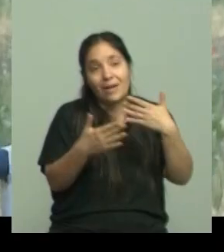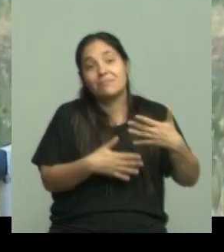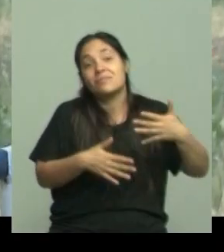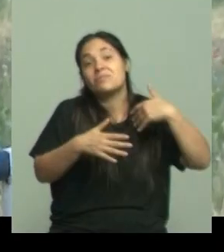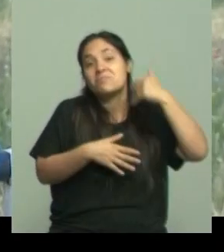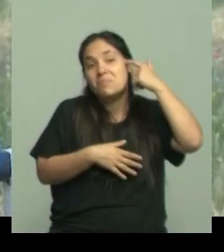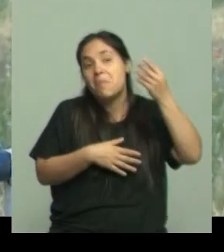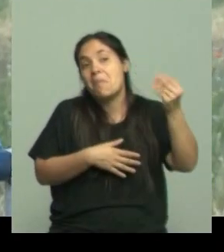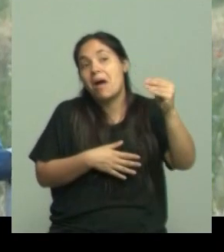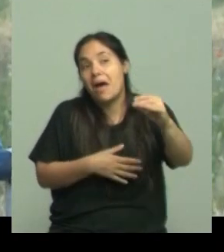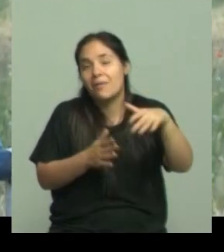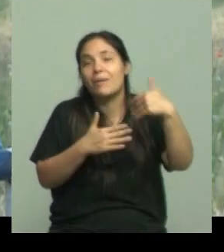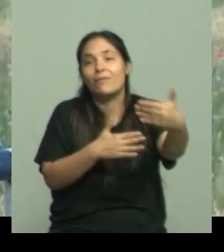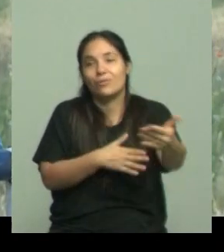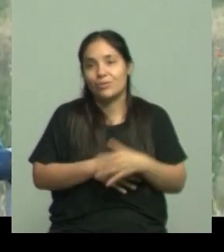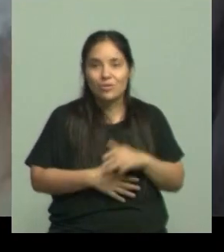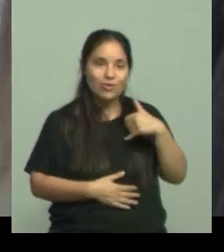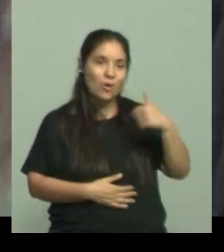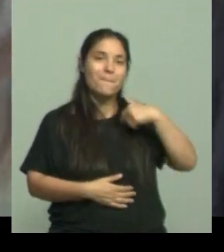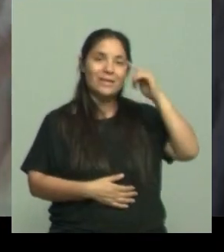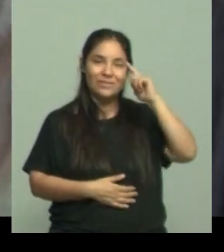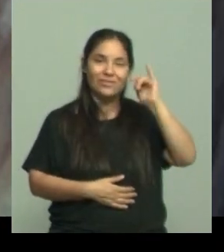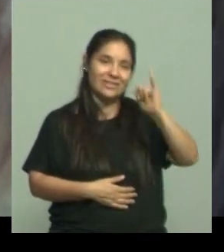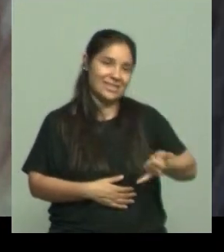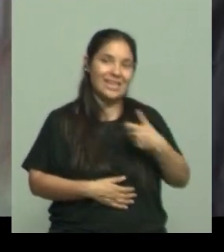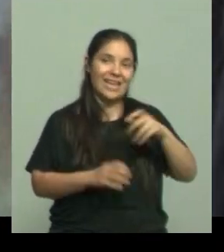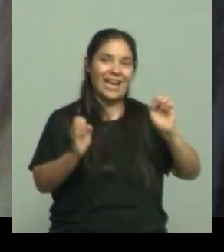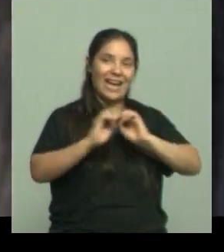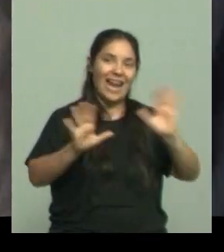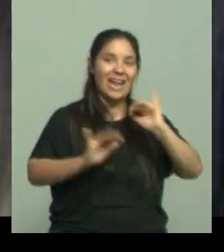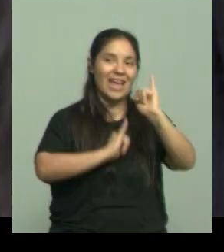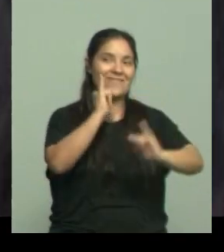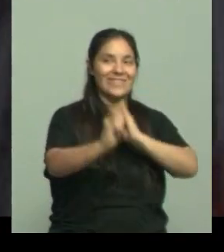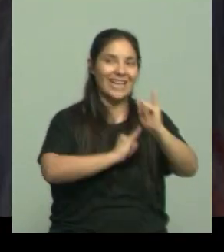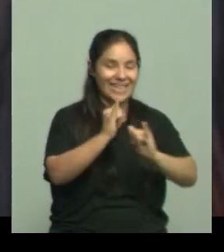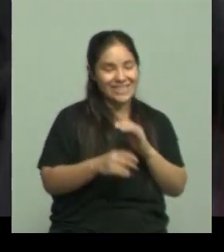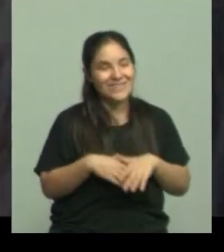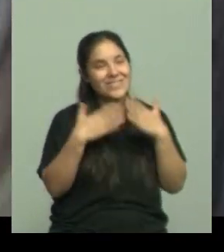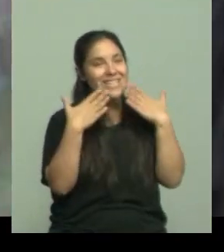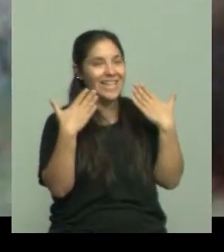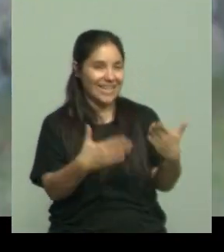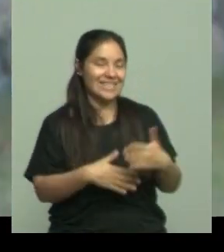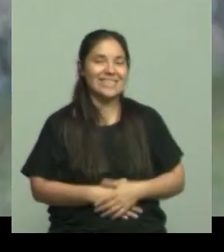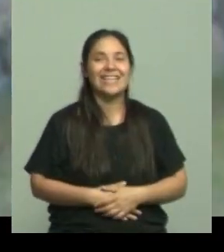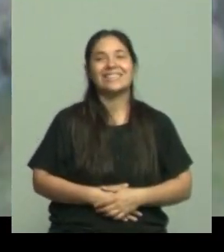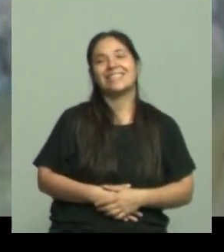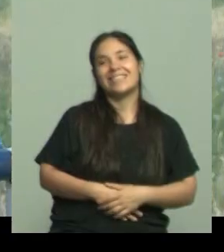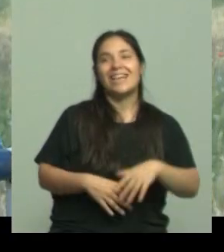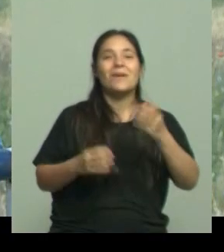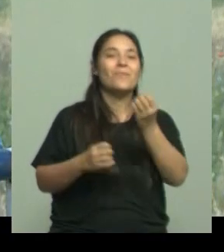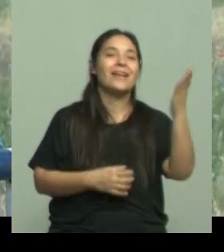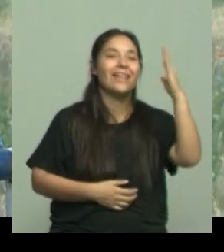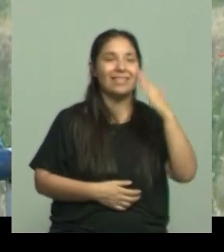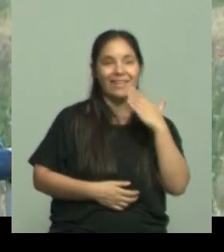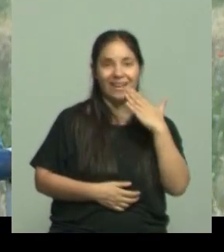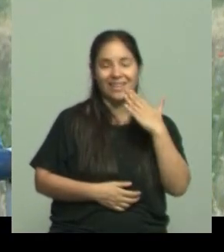seguir hablando, así que tal vez serán en otros capítulos de Entre Sí, Tanto. yo creo que sí, hace falta capítulos para aclarar muchas de las cosas que dije. No, muchísimas gracias. ¿eh? Gracias a